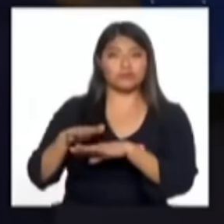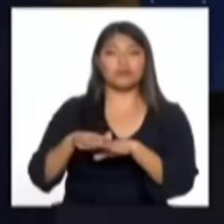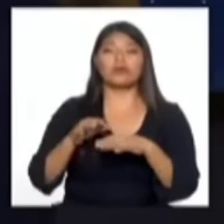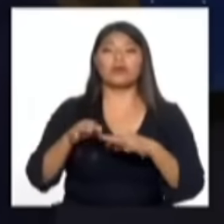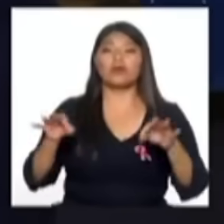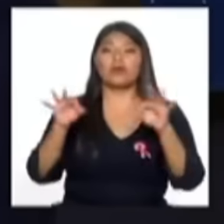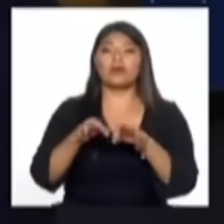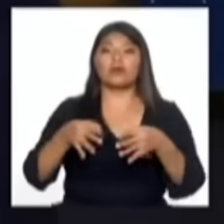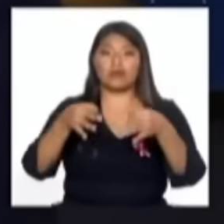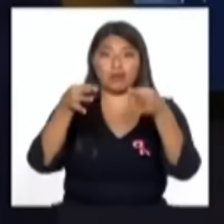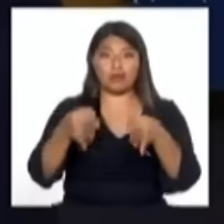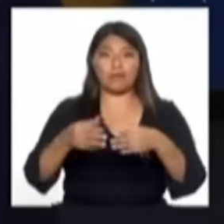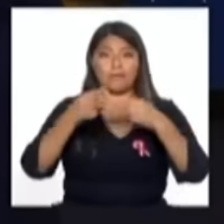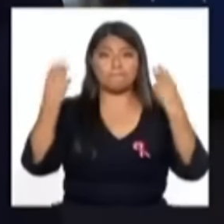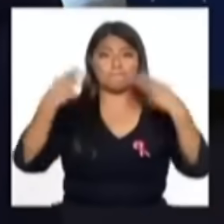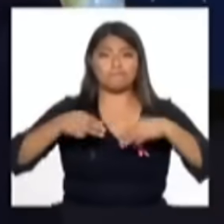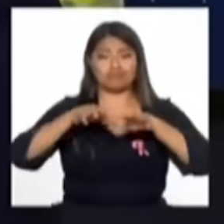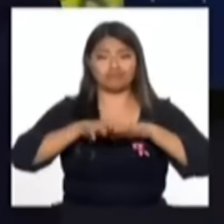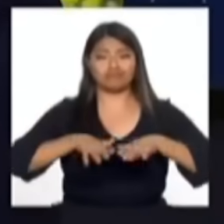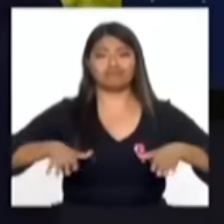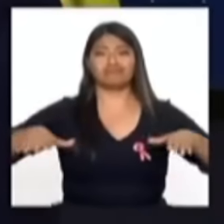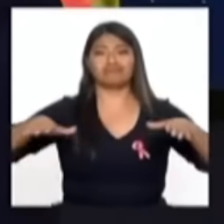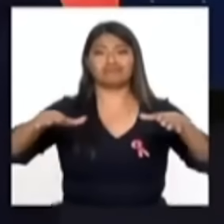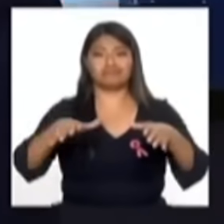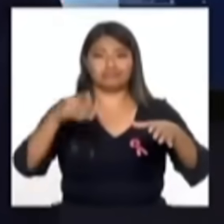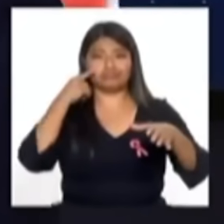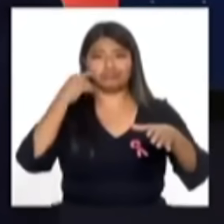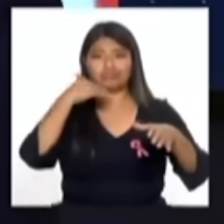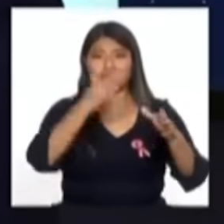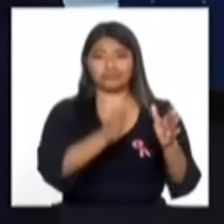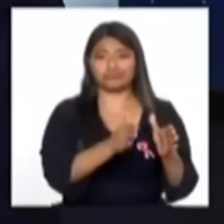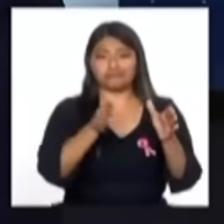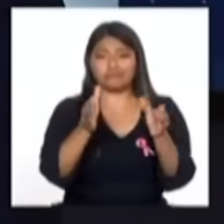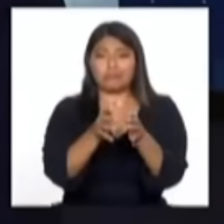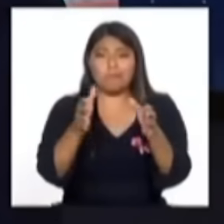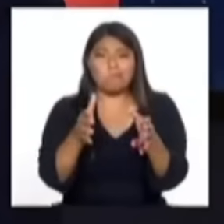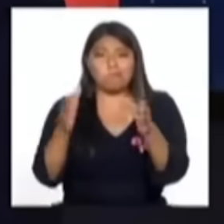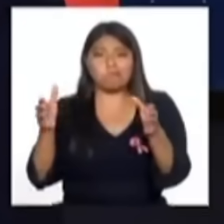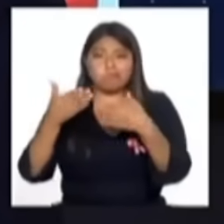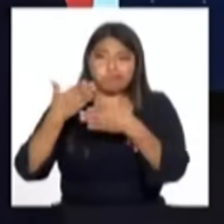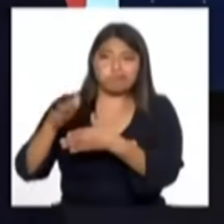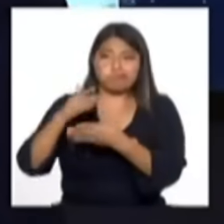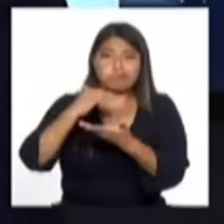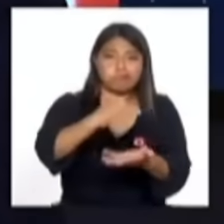grande del Perú, de ahí se abastecen todos los mercados, medianos, pequeños, así que esa es la gran preocupación.